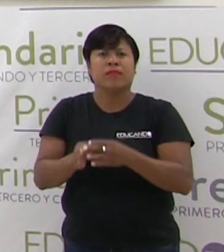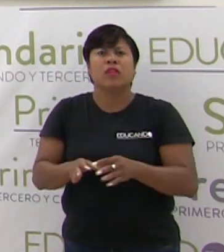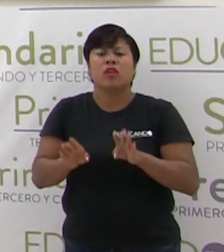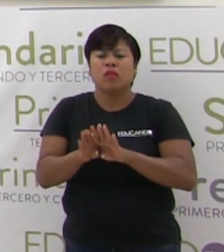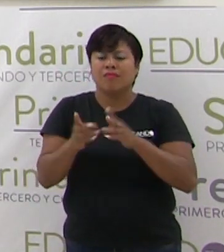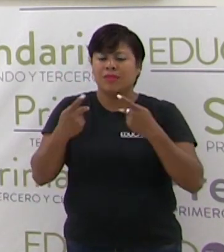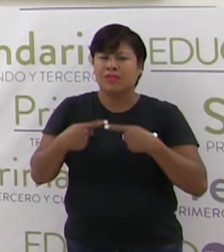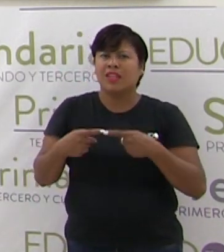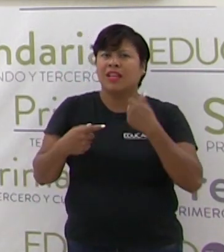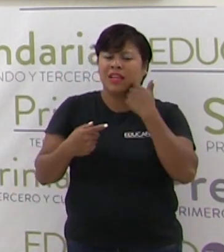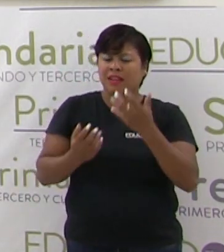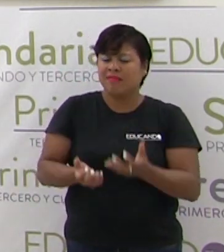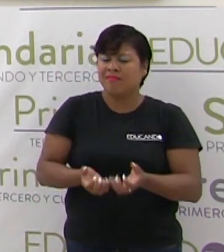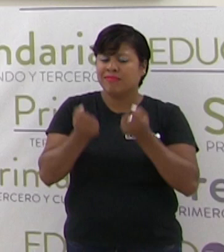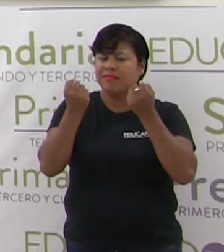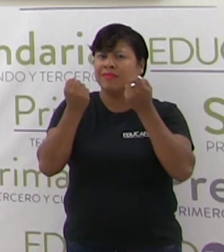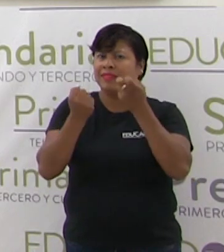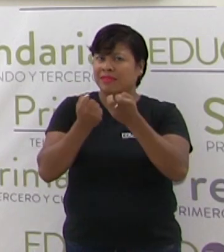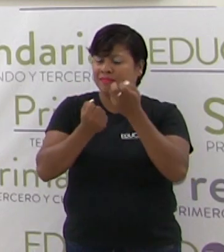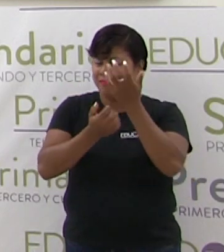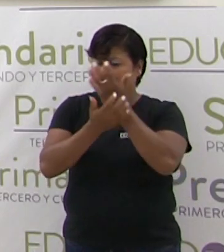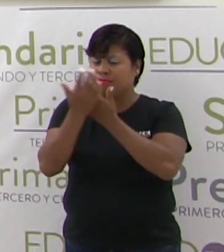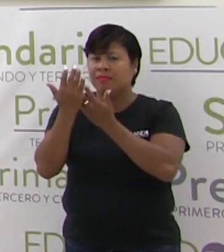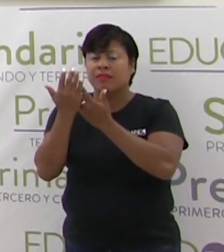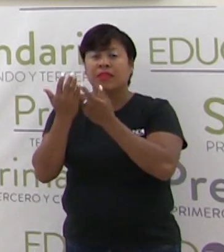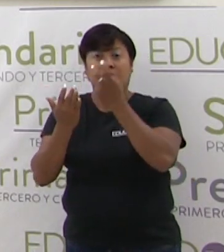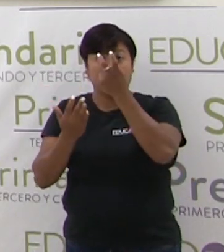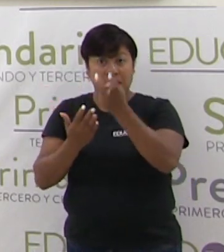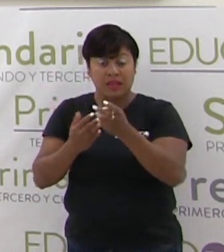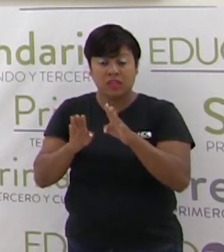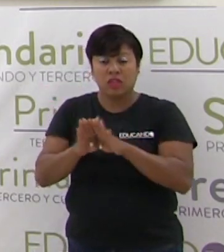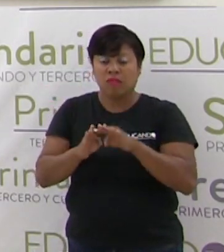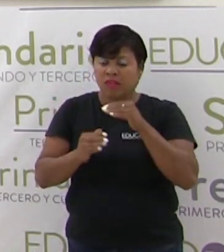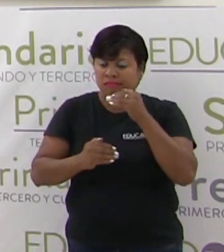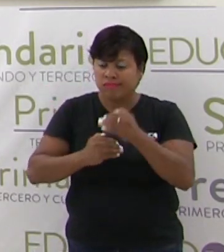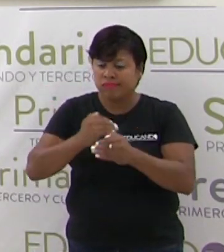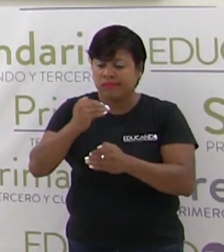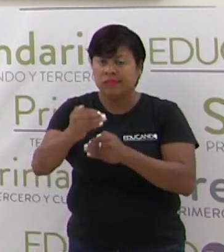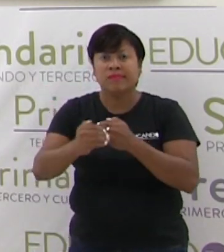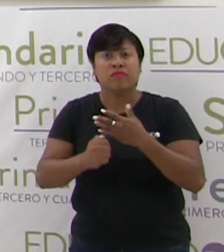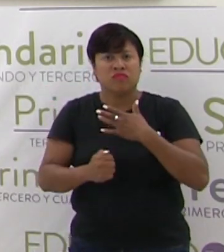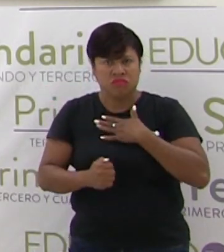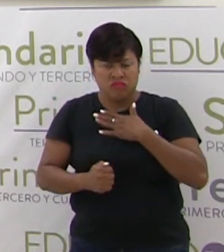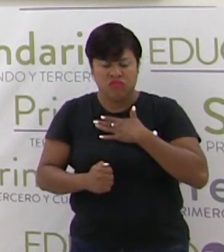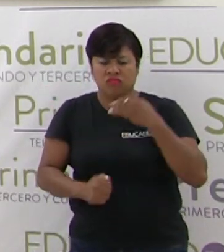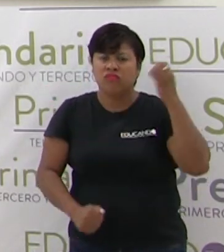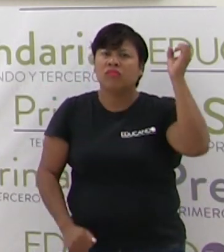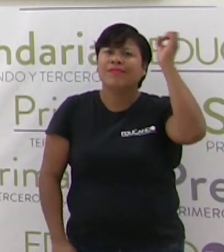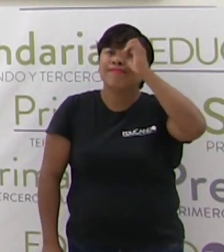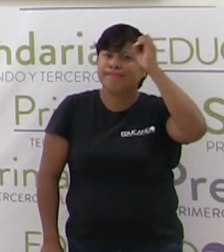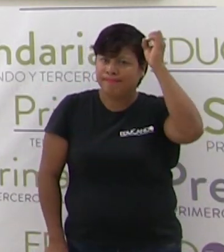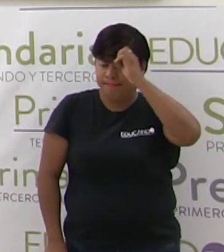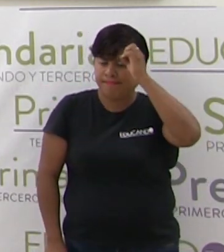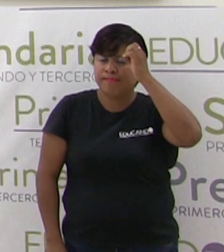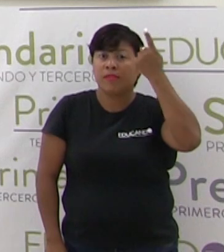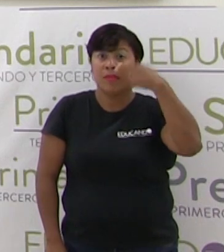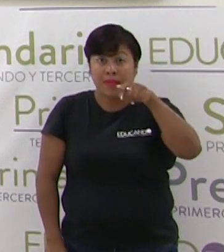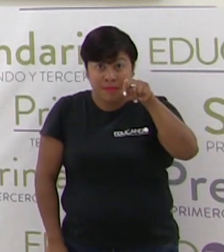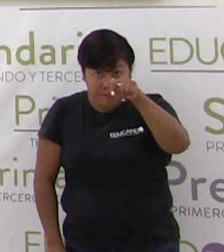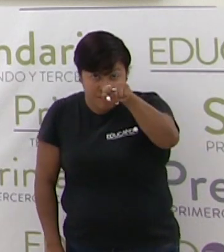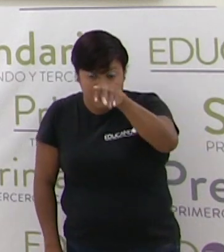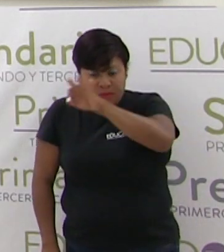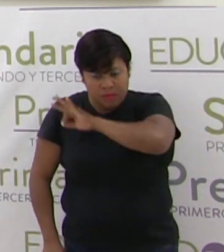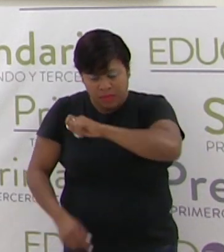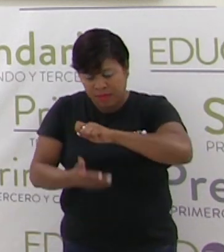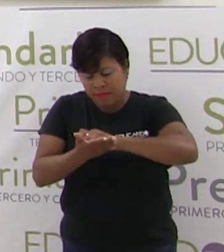del rescatista. Pues bien, estos entonces son los pasos que yo les estoy sugiriendo para que